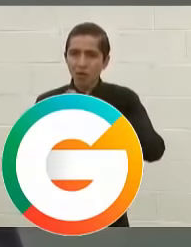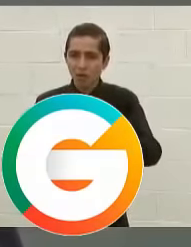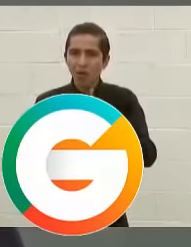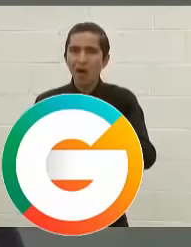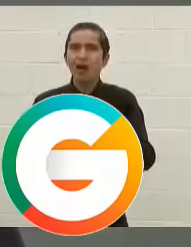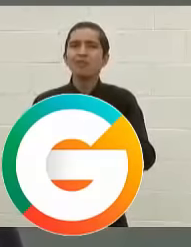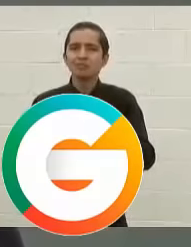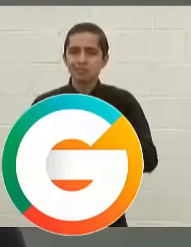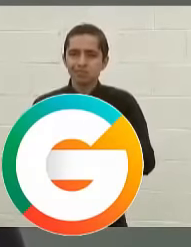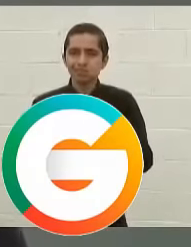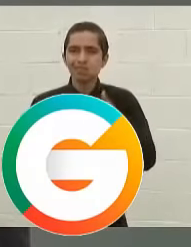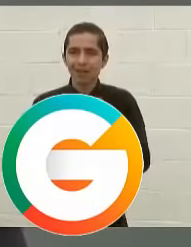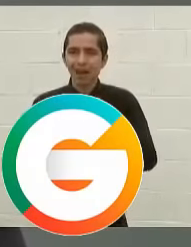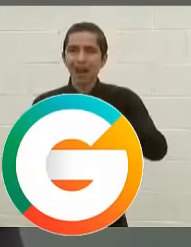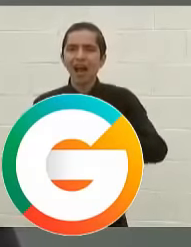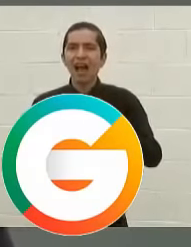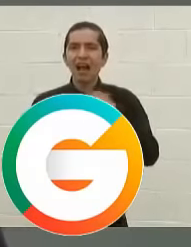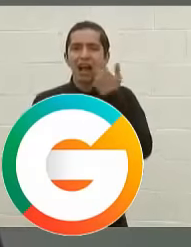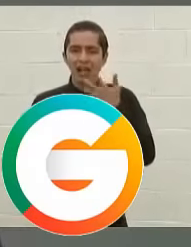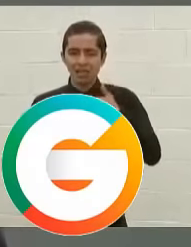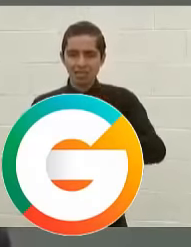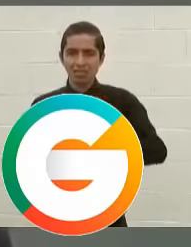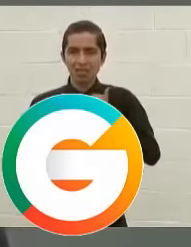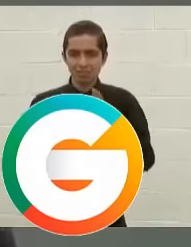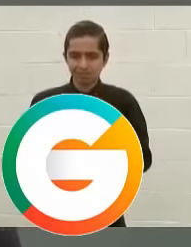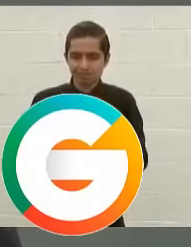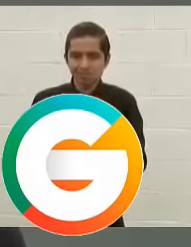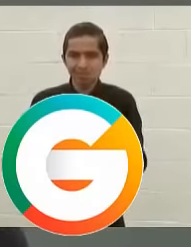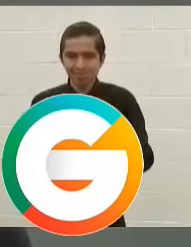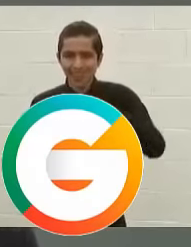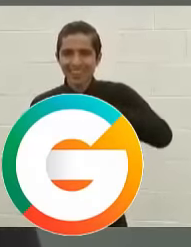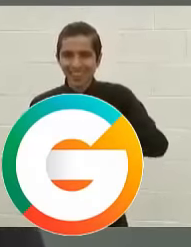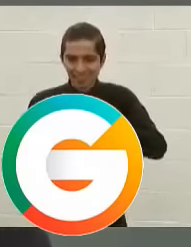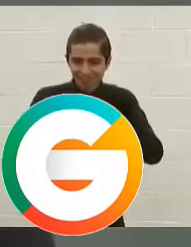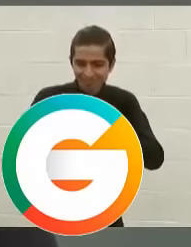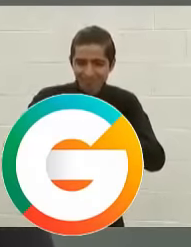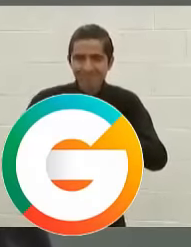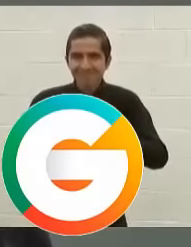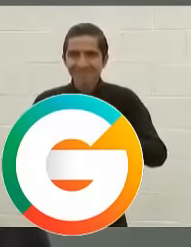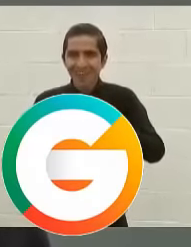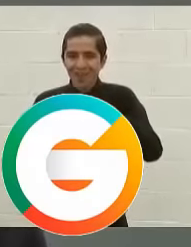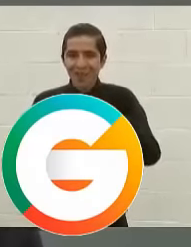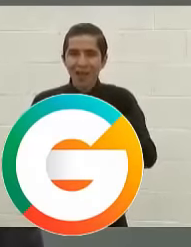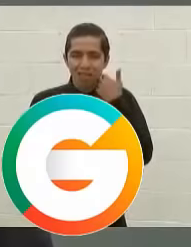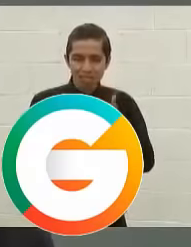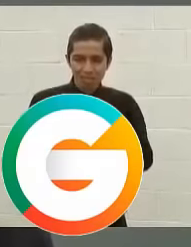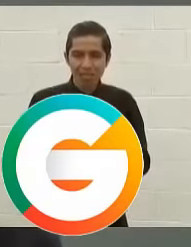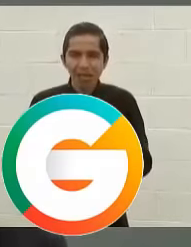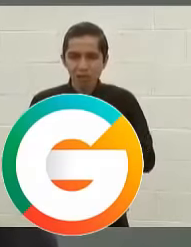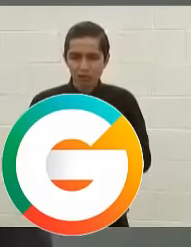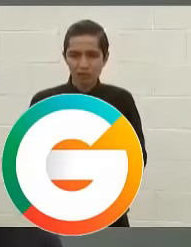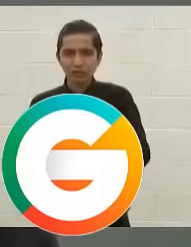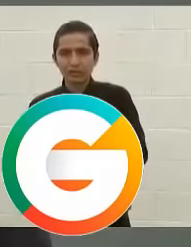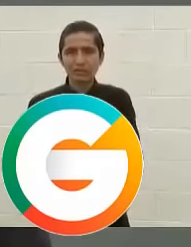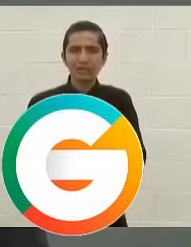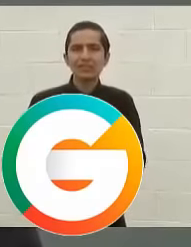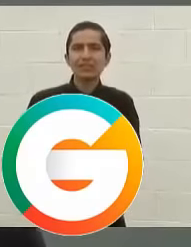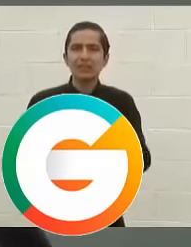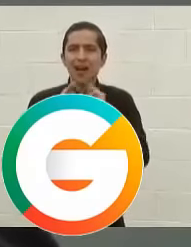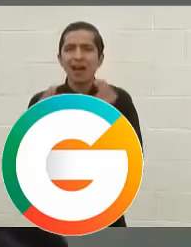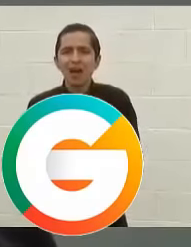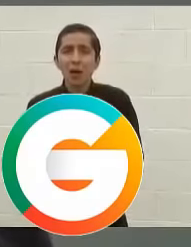en enfrentamientos por el control de determinada zona territorial o de determinada,